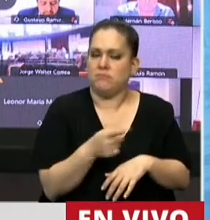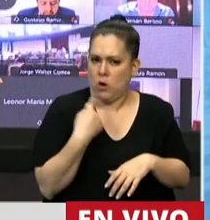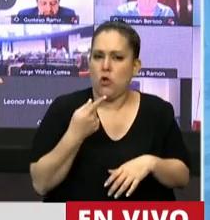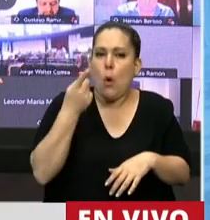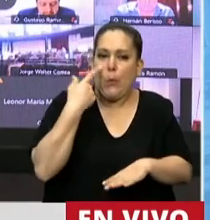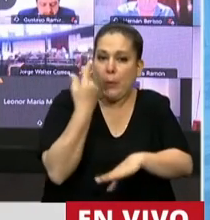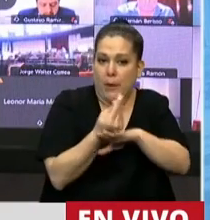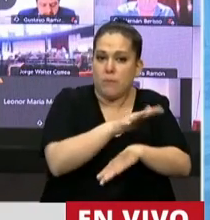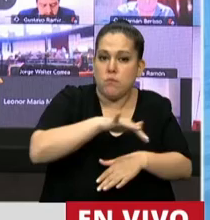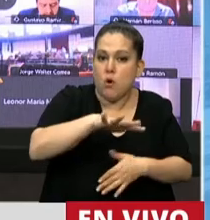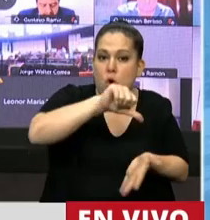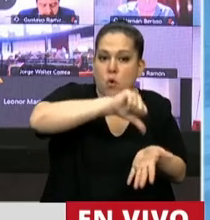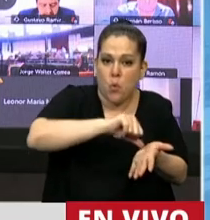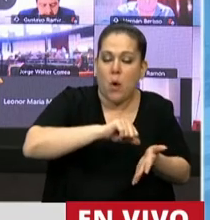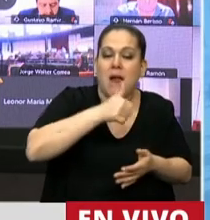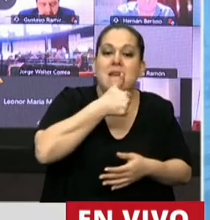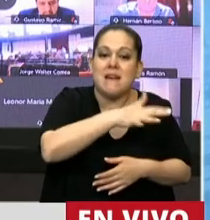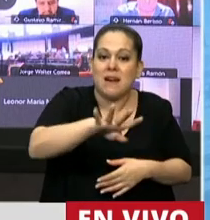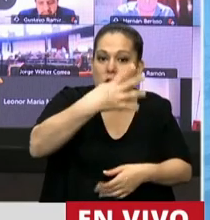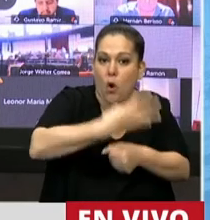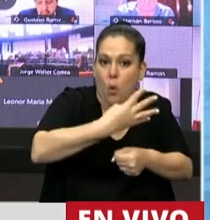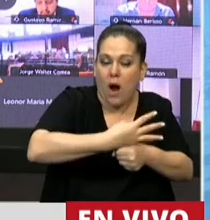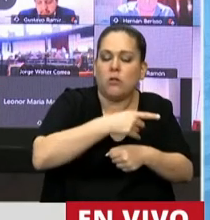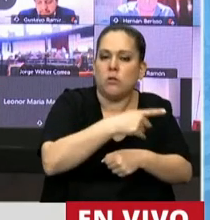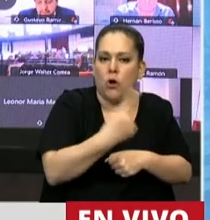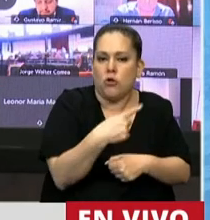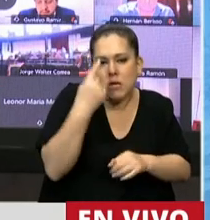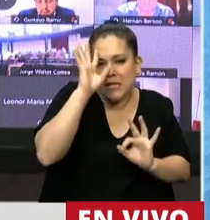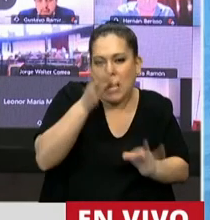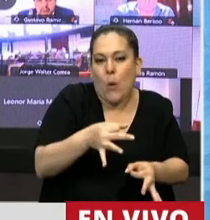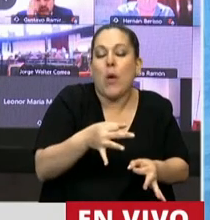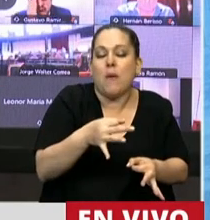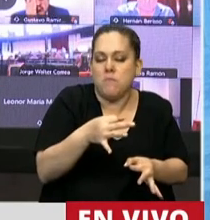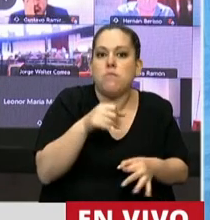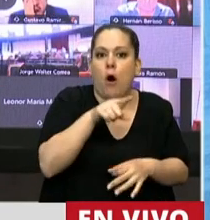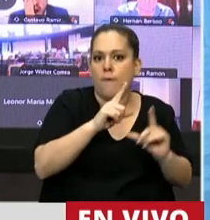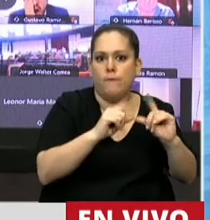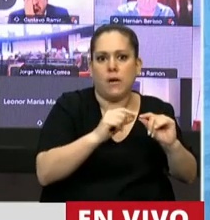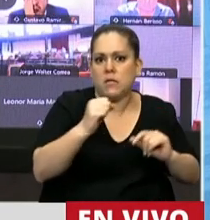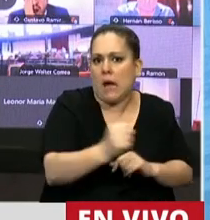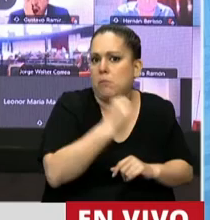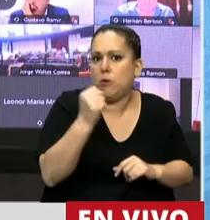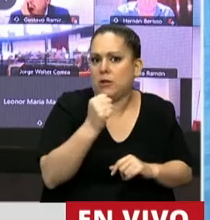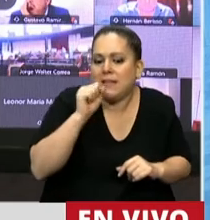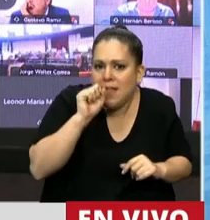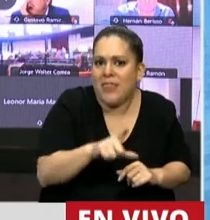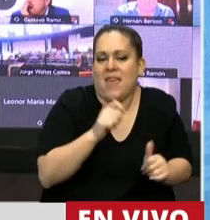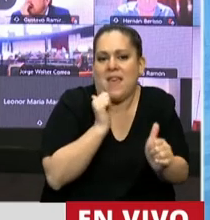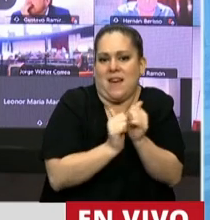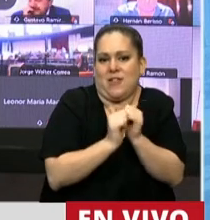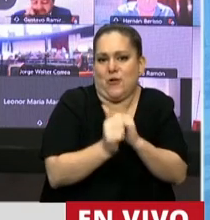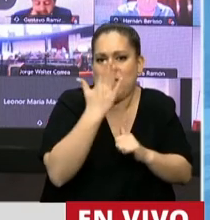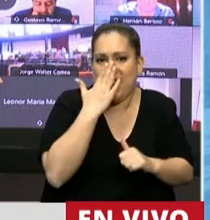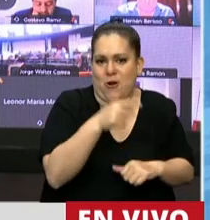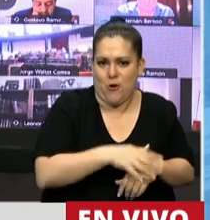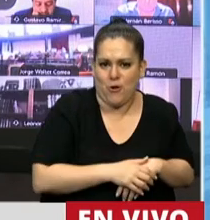que esa jornada forma parte de las efemérides de las efemérides más importantes de nuestra historia y que